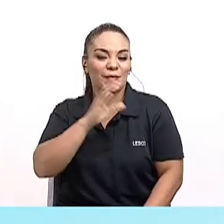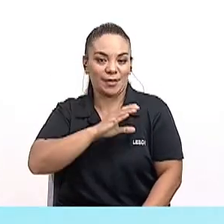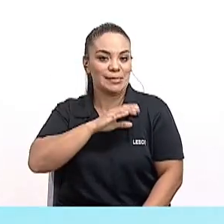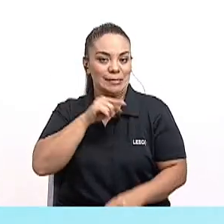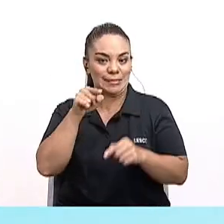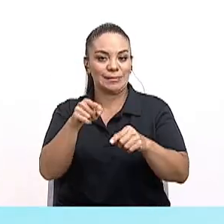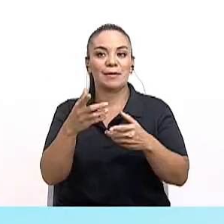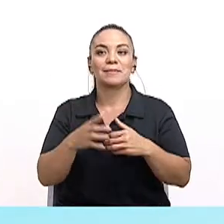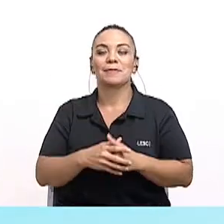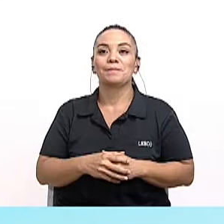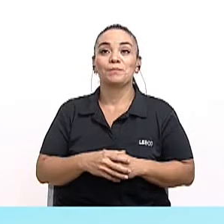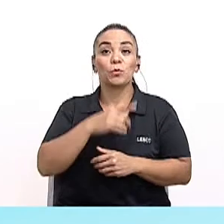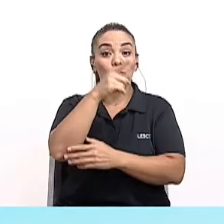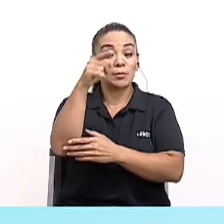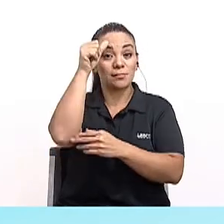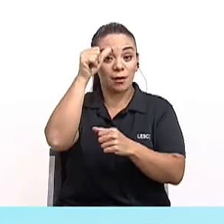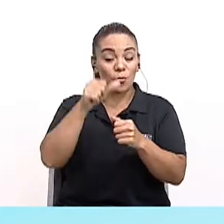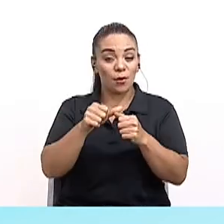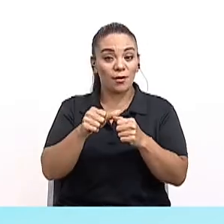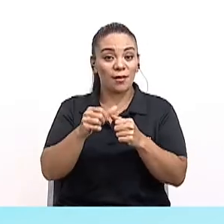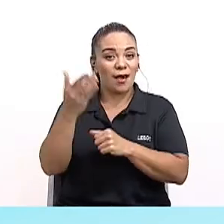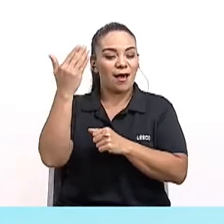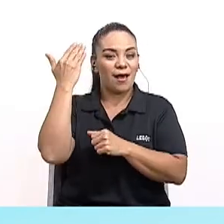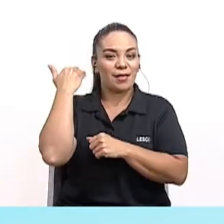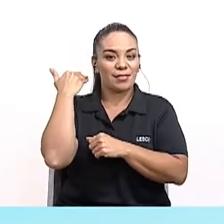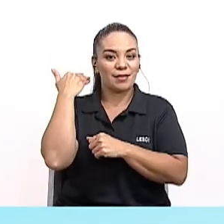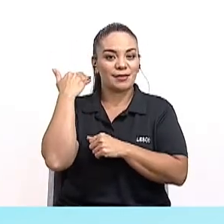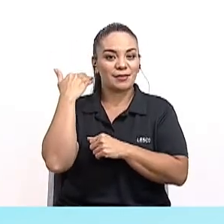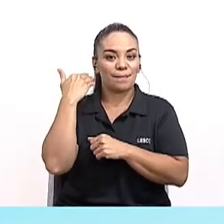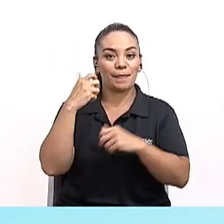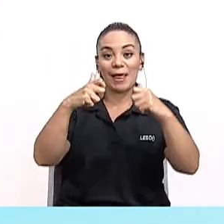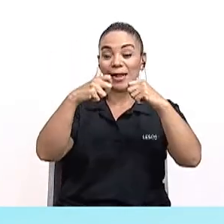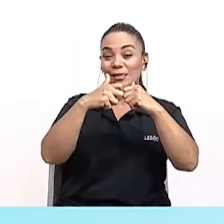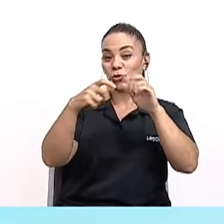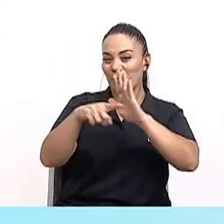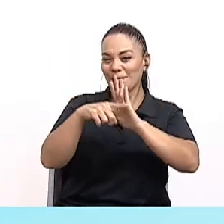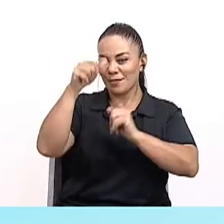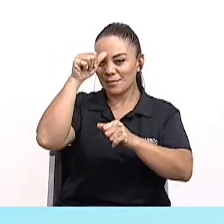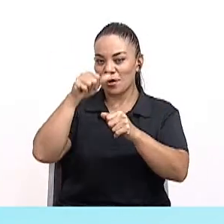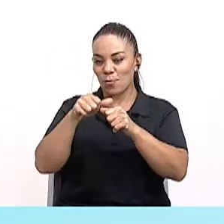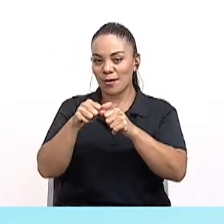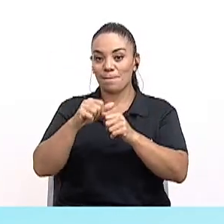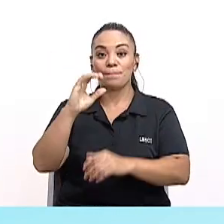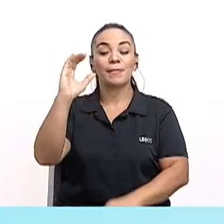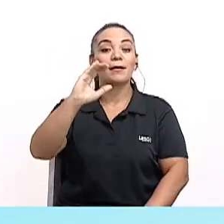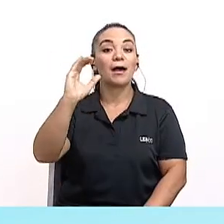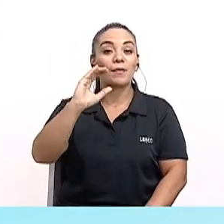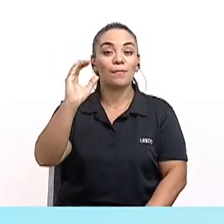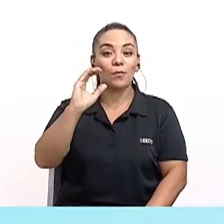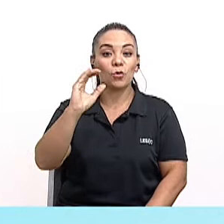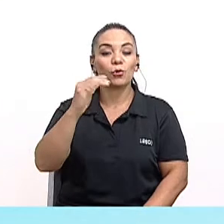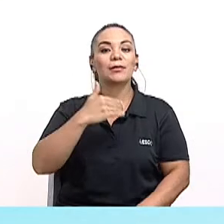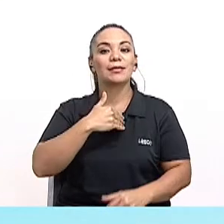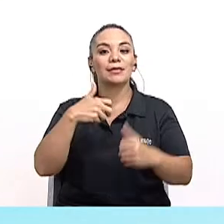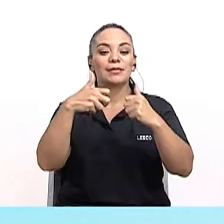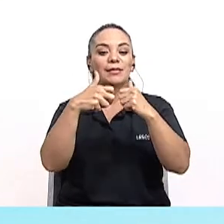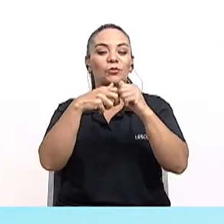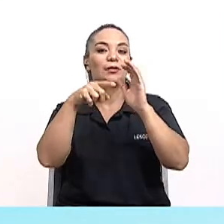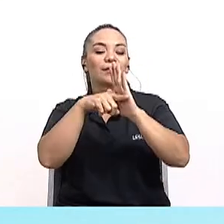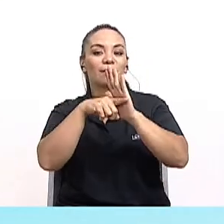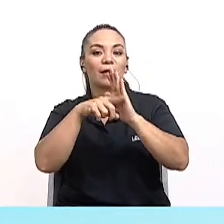siguiente. ¿Se acuerdan que habíamos hablado de lo que es la electronegatividad? El carbono tiene una electronegatividad